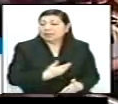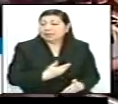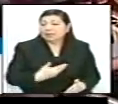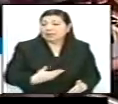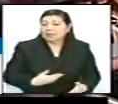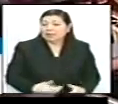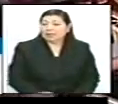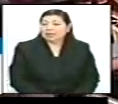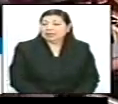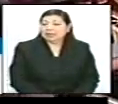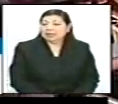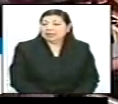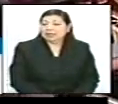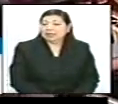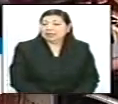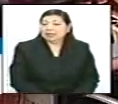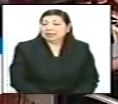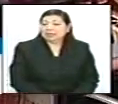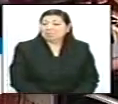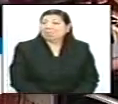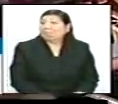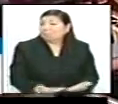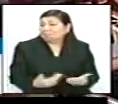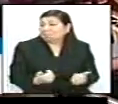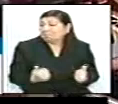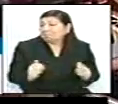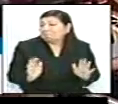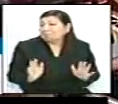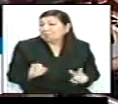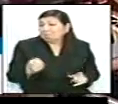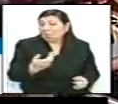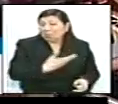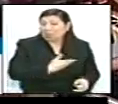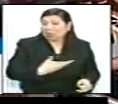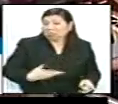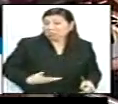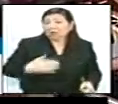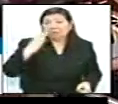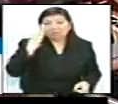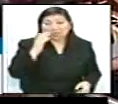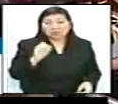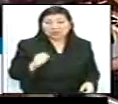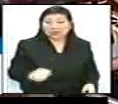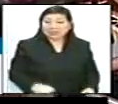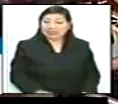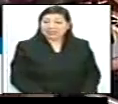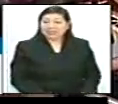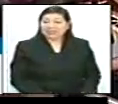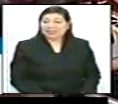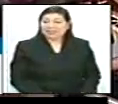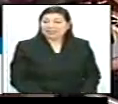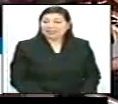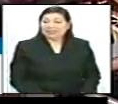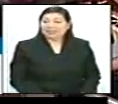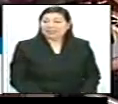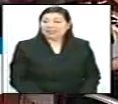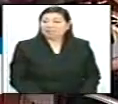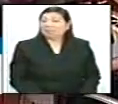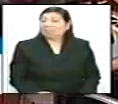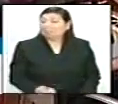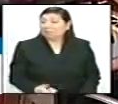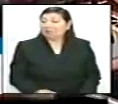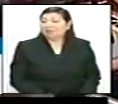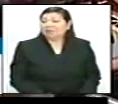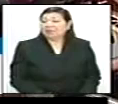presidencia de la República. Me parece bien, me parece absolutamente atendible. Colegresista Costa, no pierda